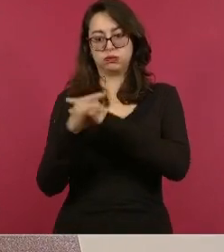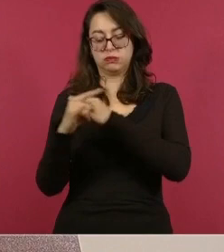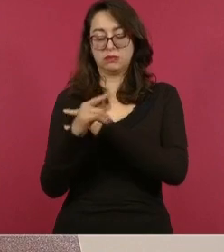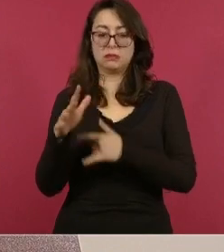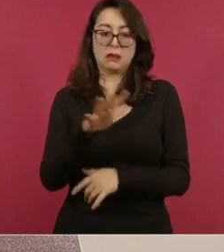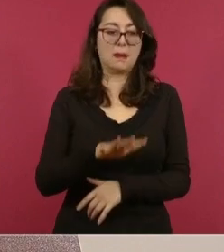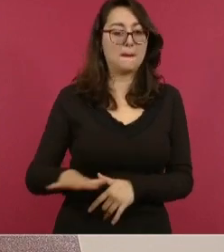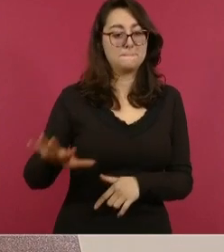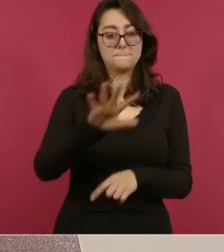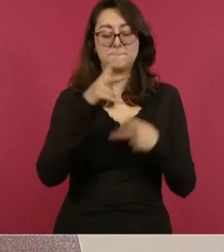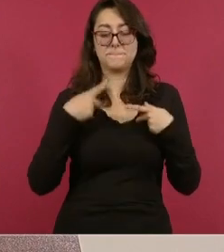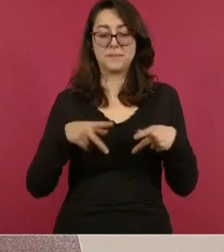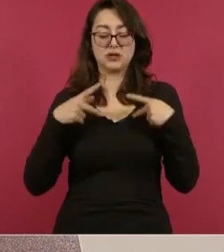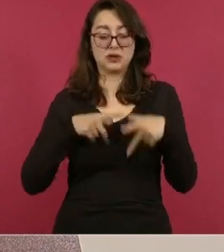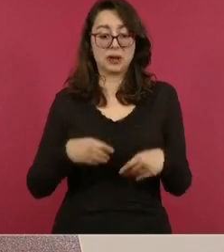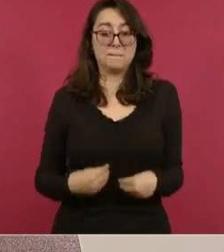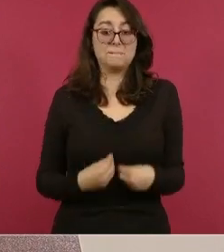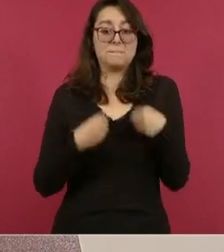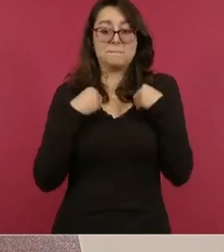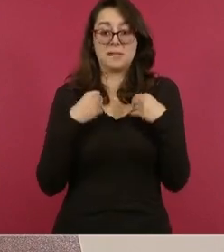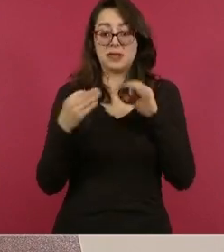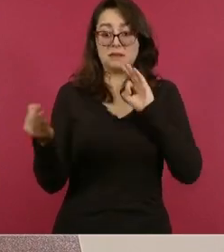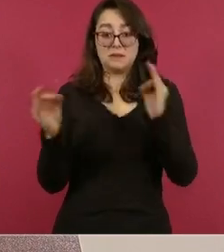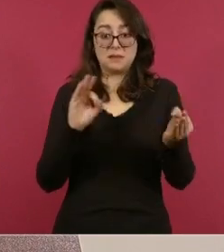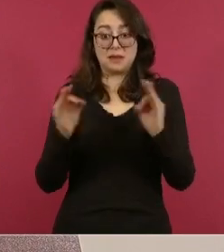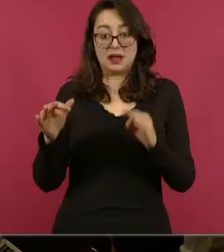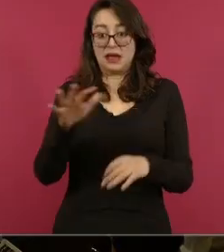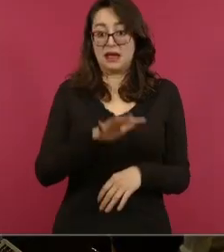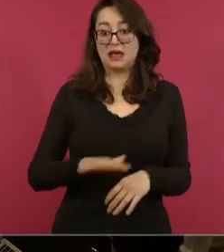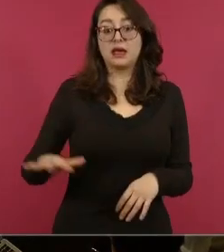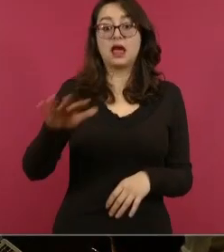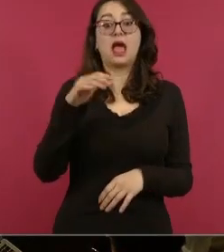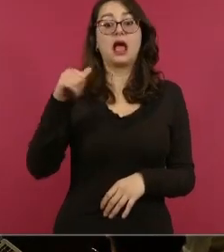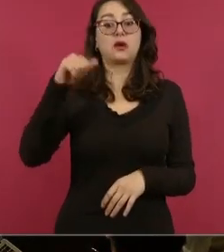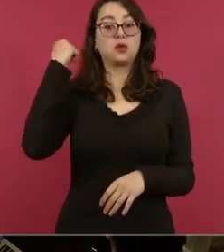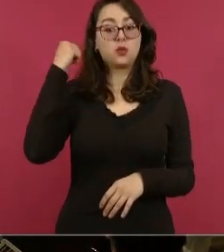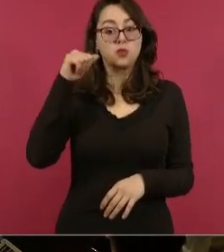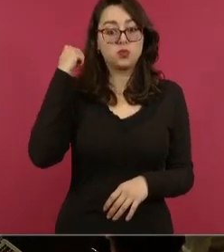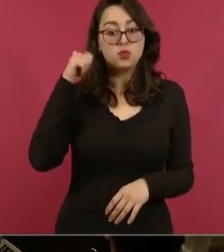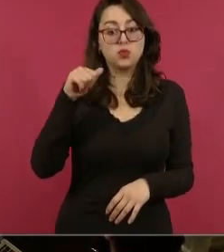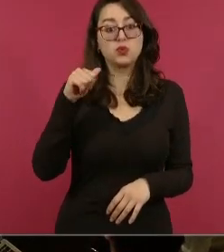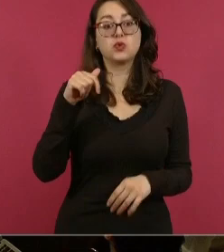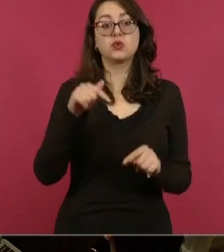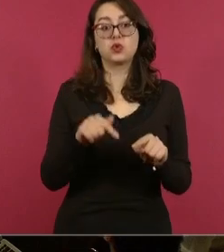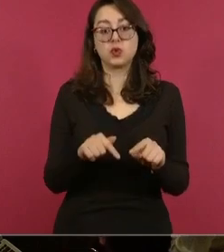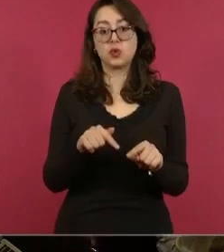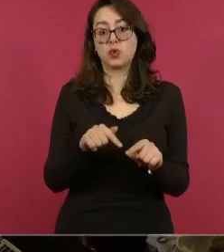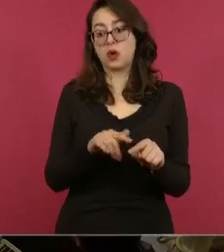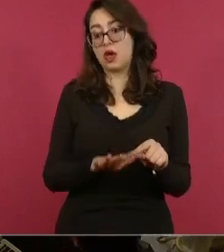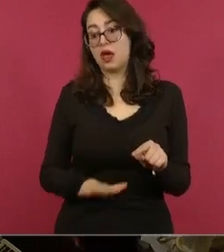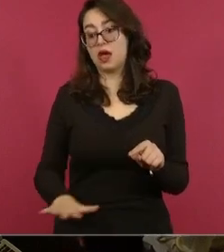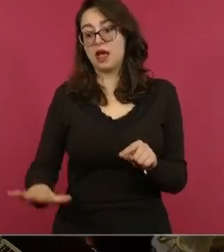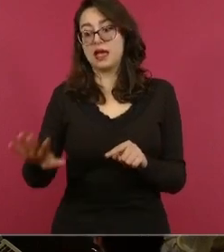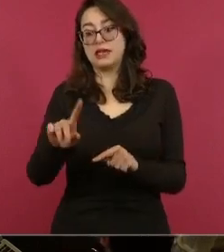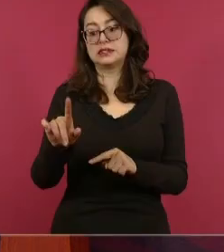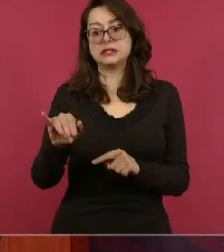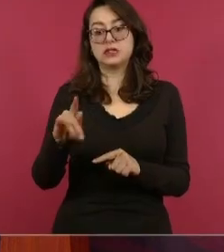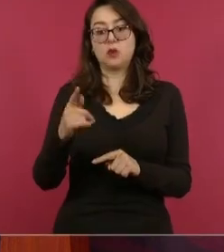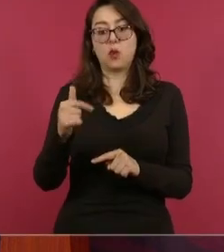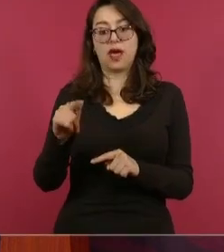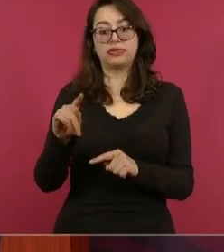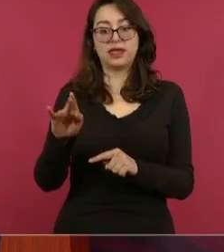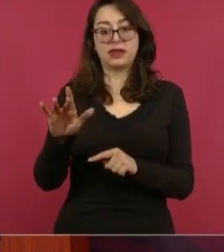población que vive de Acapulco hacia Zihuatanejo.